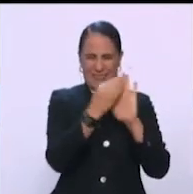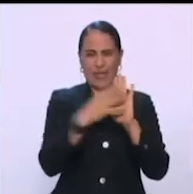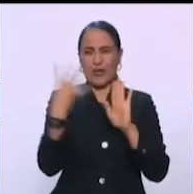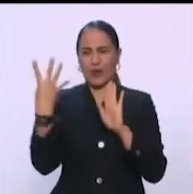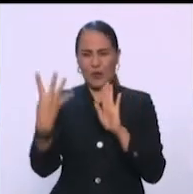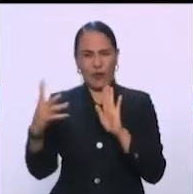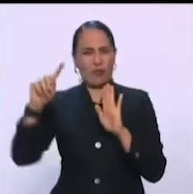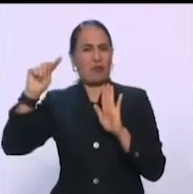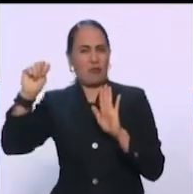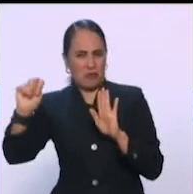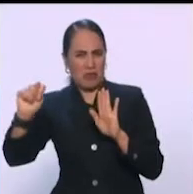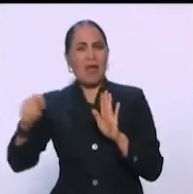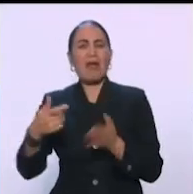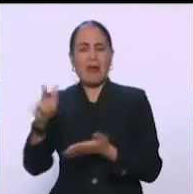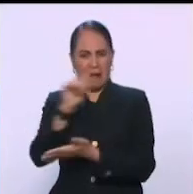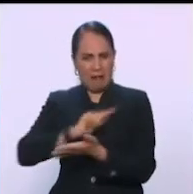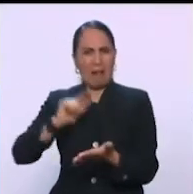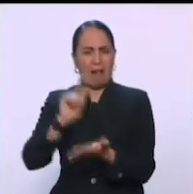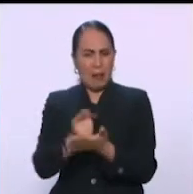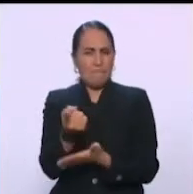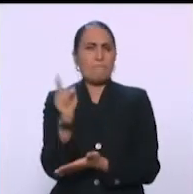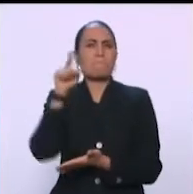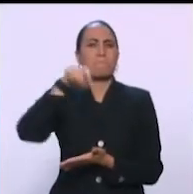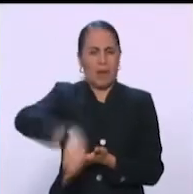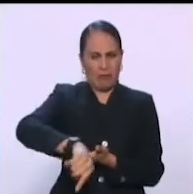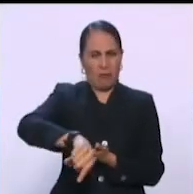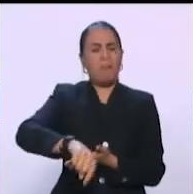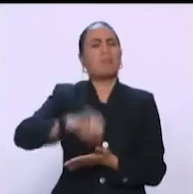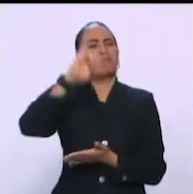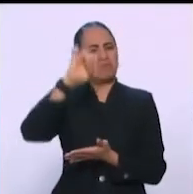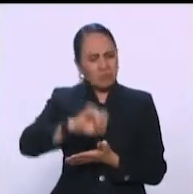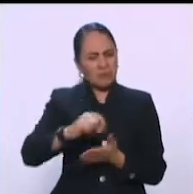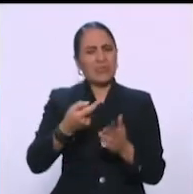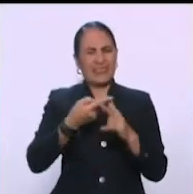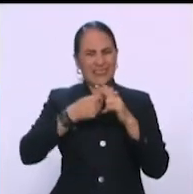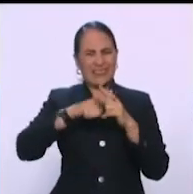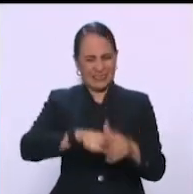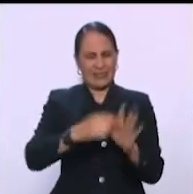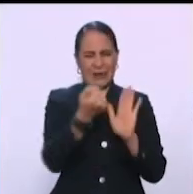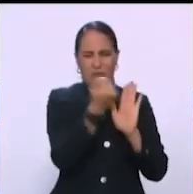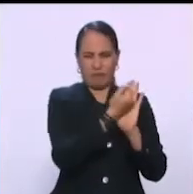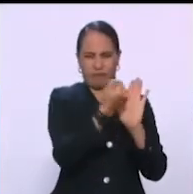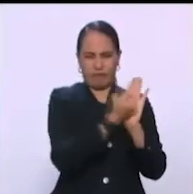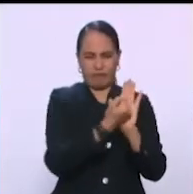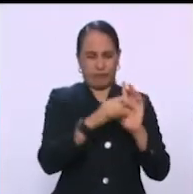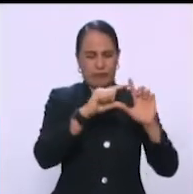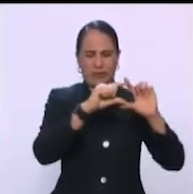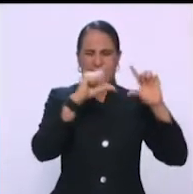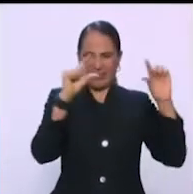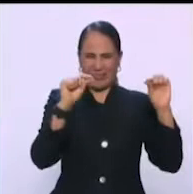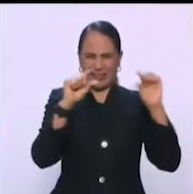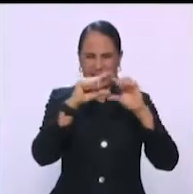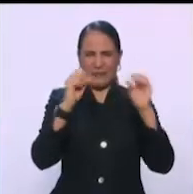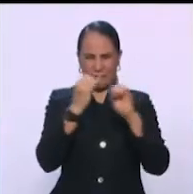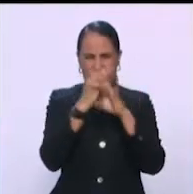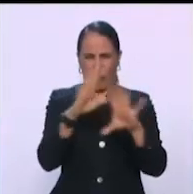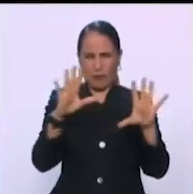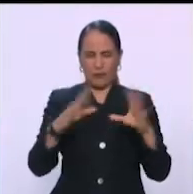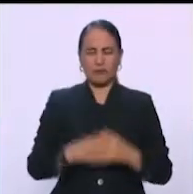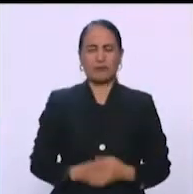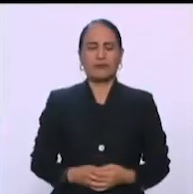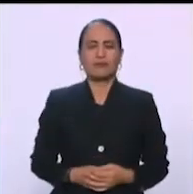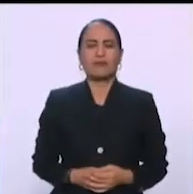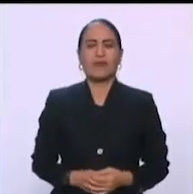pudo disponer y pudo destrabar de los sexenios pasados. Y los neoliberales